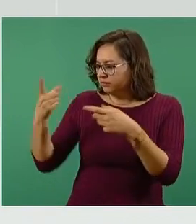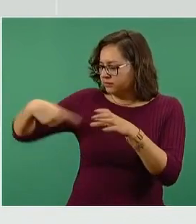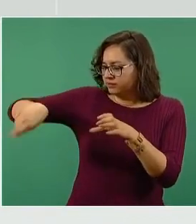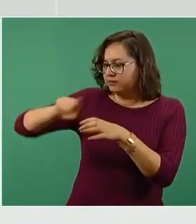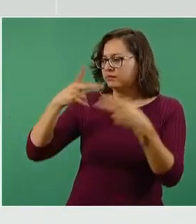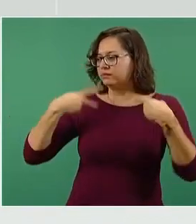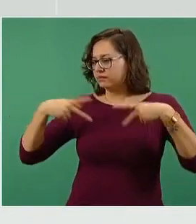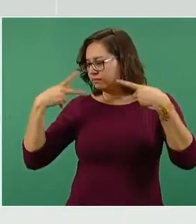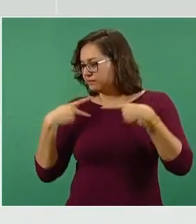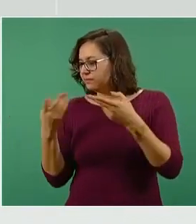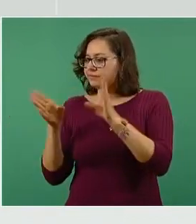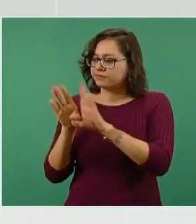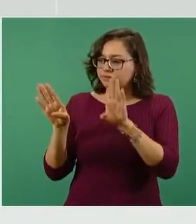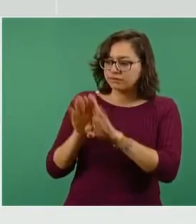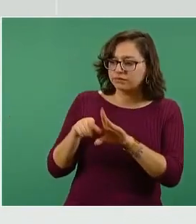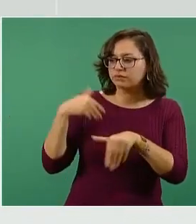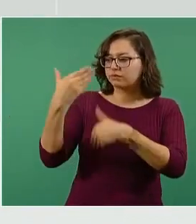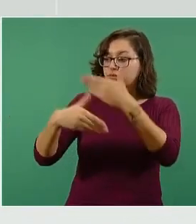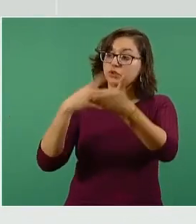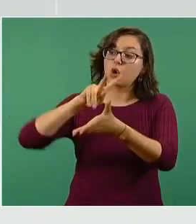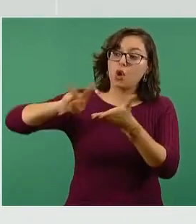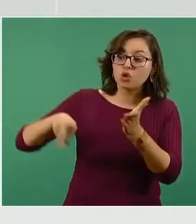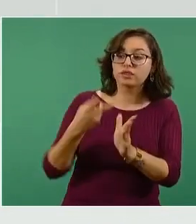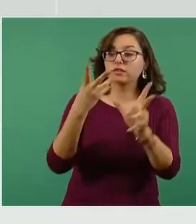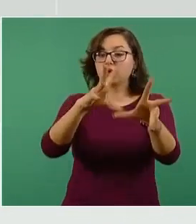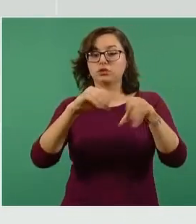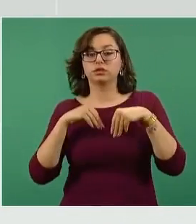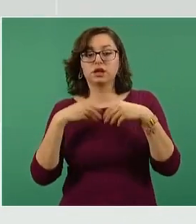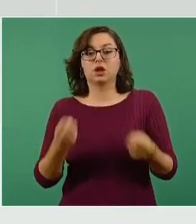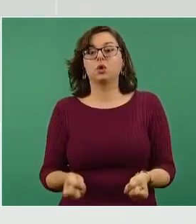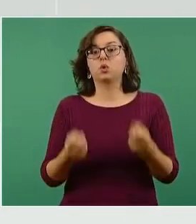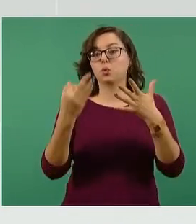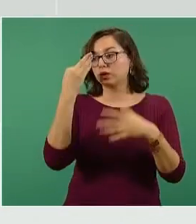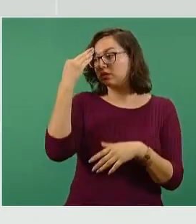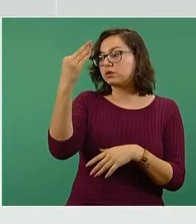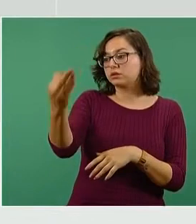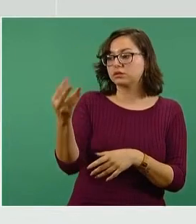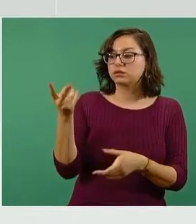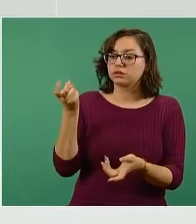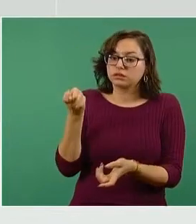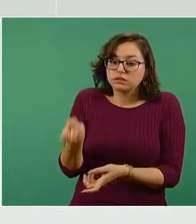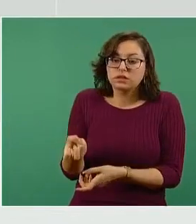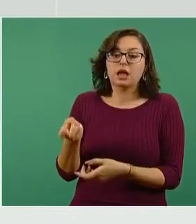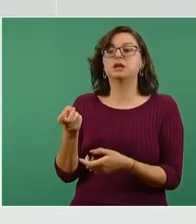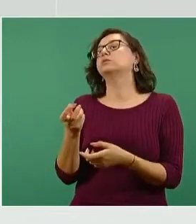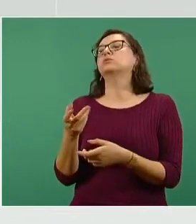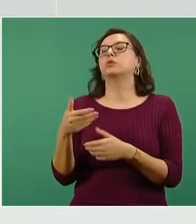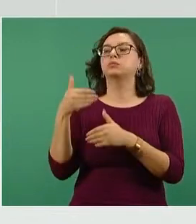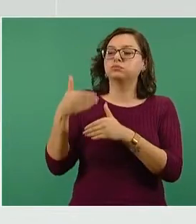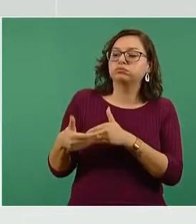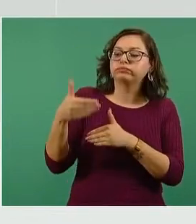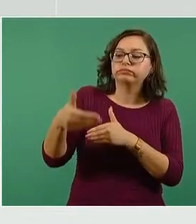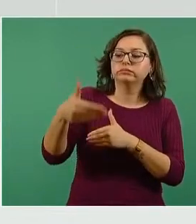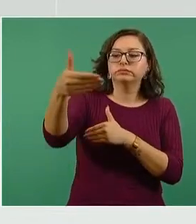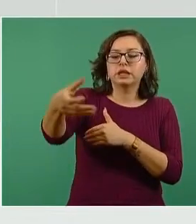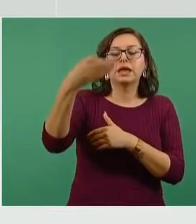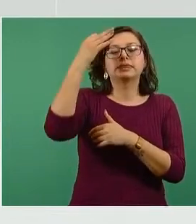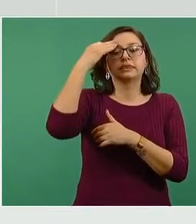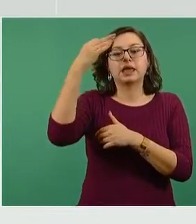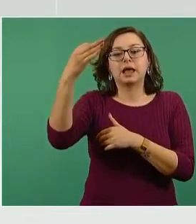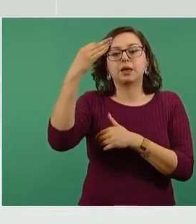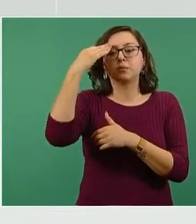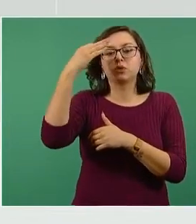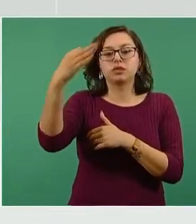personas que han recibido ya las 2 dosis de vacuna, hacer un seguimiento con diferentes cohortes, medir obviamente